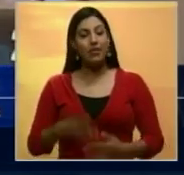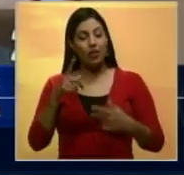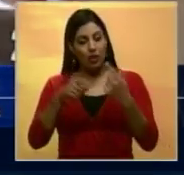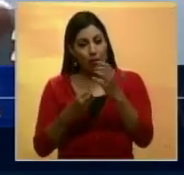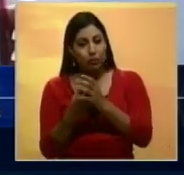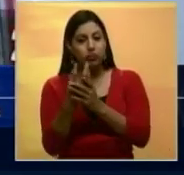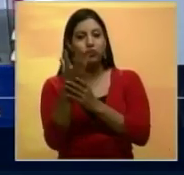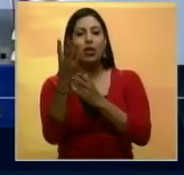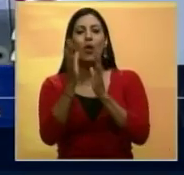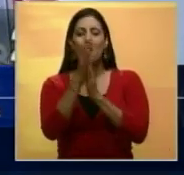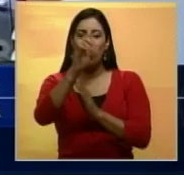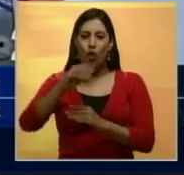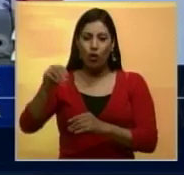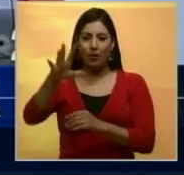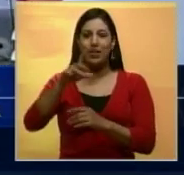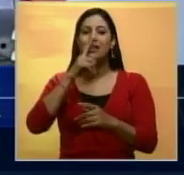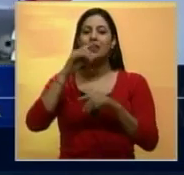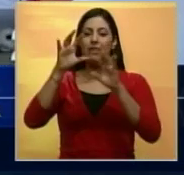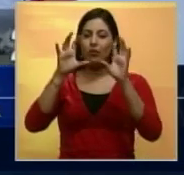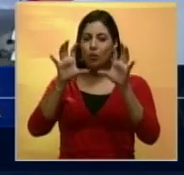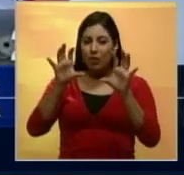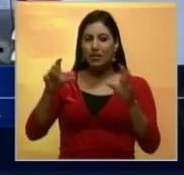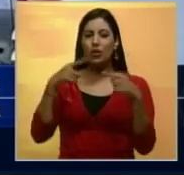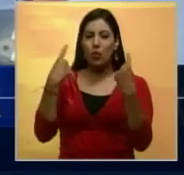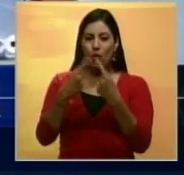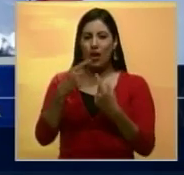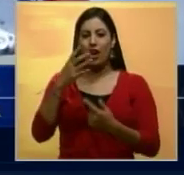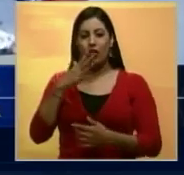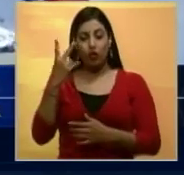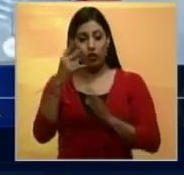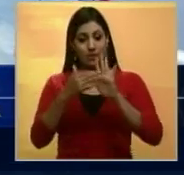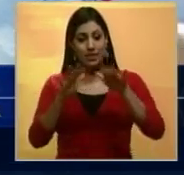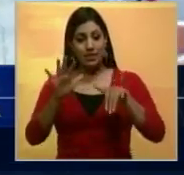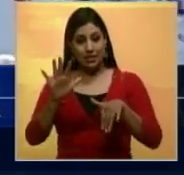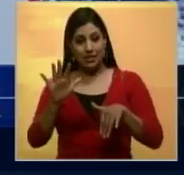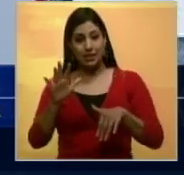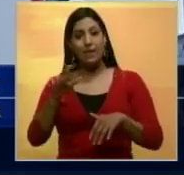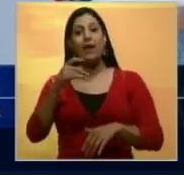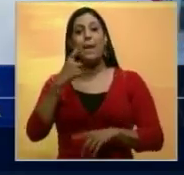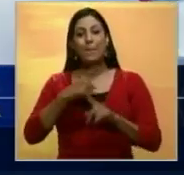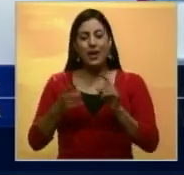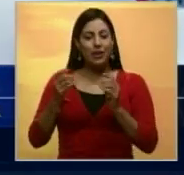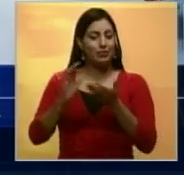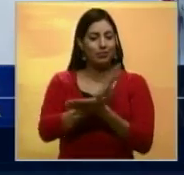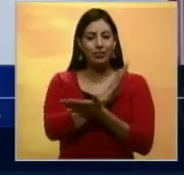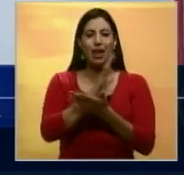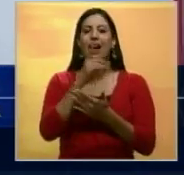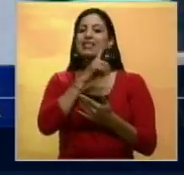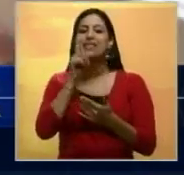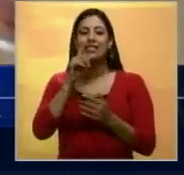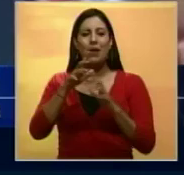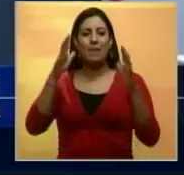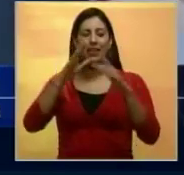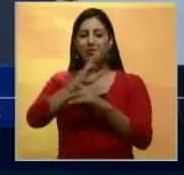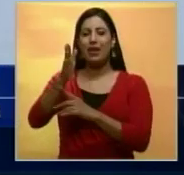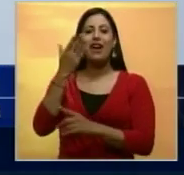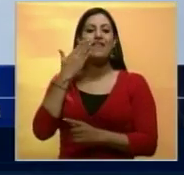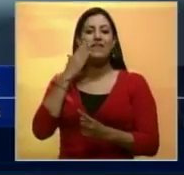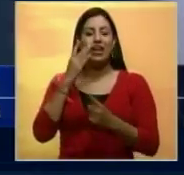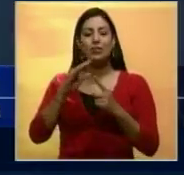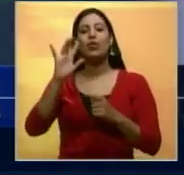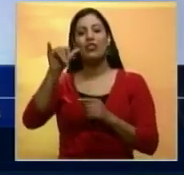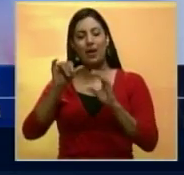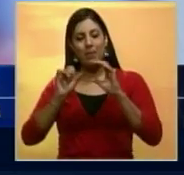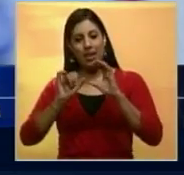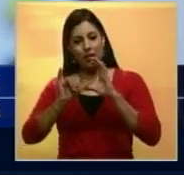Surge por pedido popular en South by Southwest en Austin, Texas en 2015, pero sucumbe ante la competencia de gigantes como Facebook, YouTube